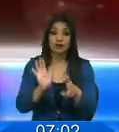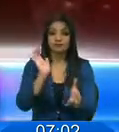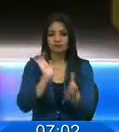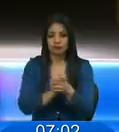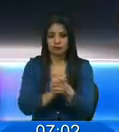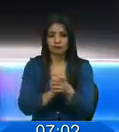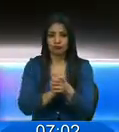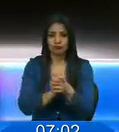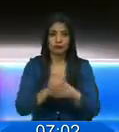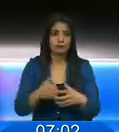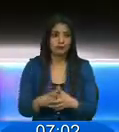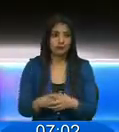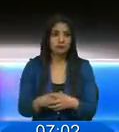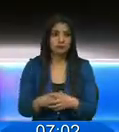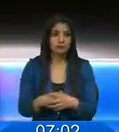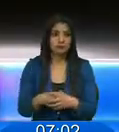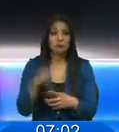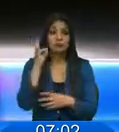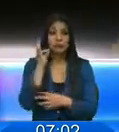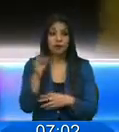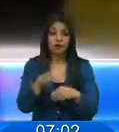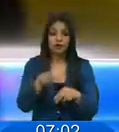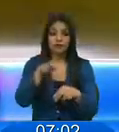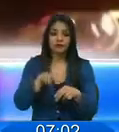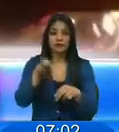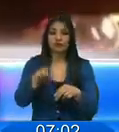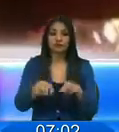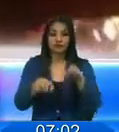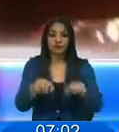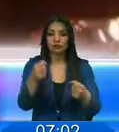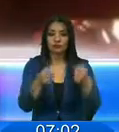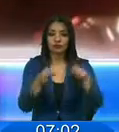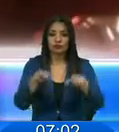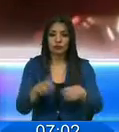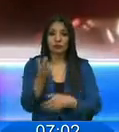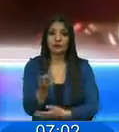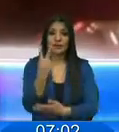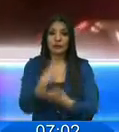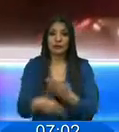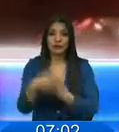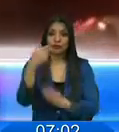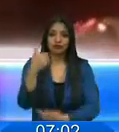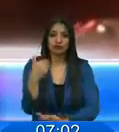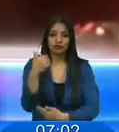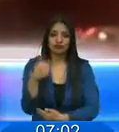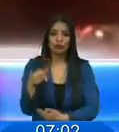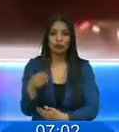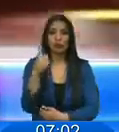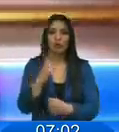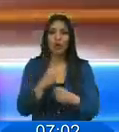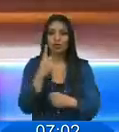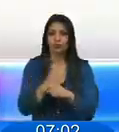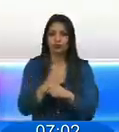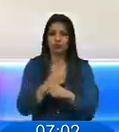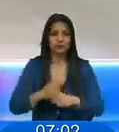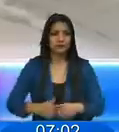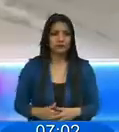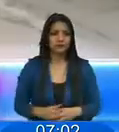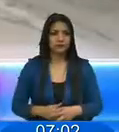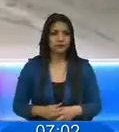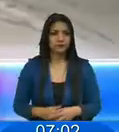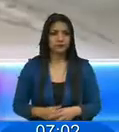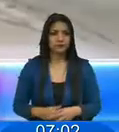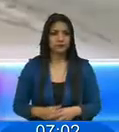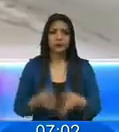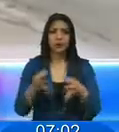esposa. Ella se encontraba en el asiento del copiloto. En sus brazos llevaba a un pequeño de un año de nacido. Salían